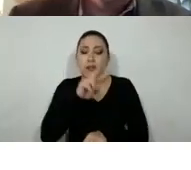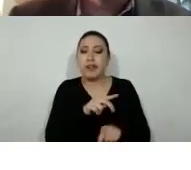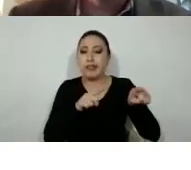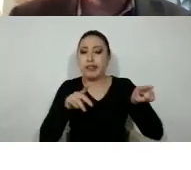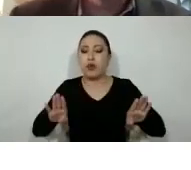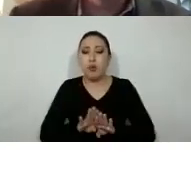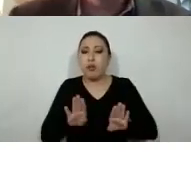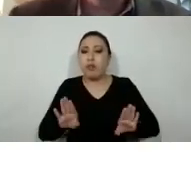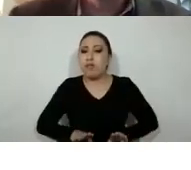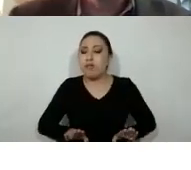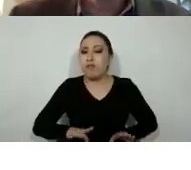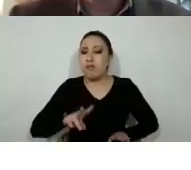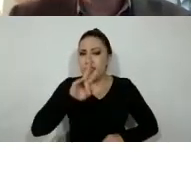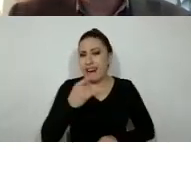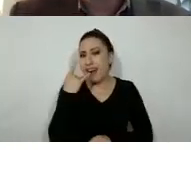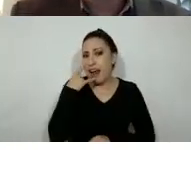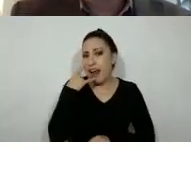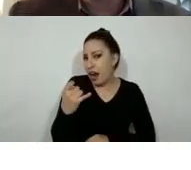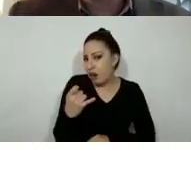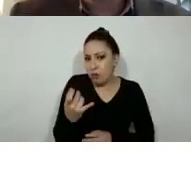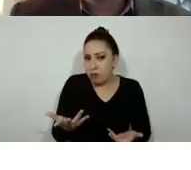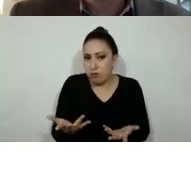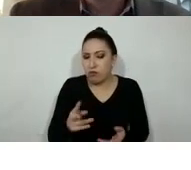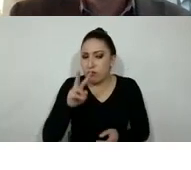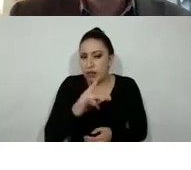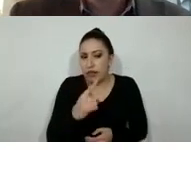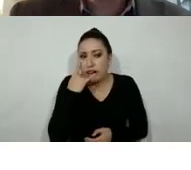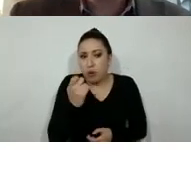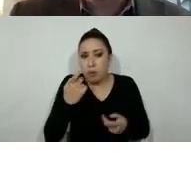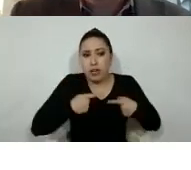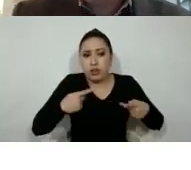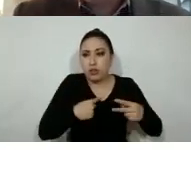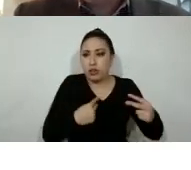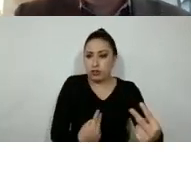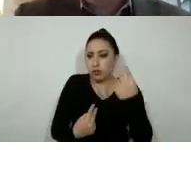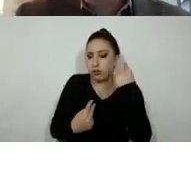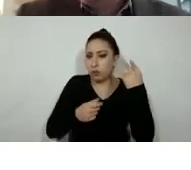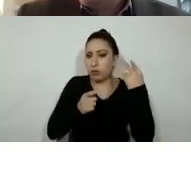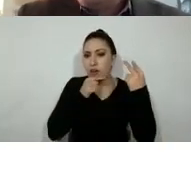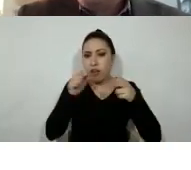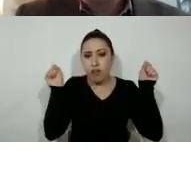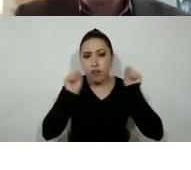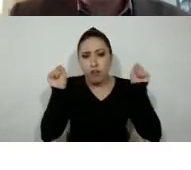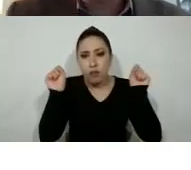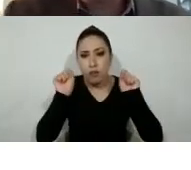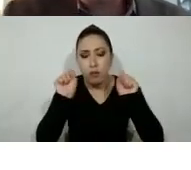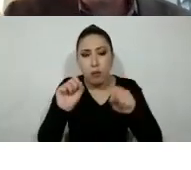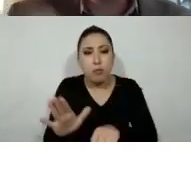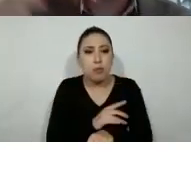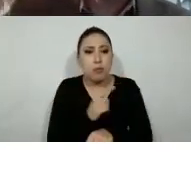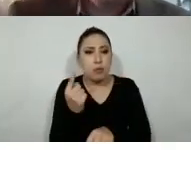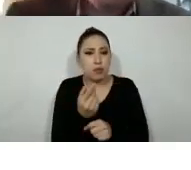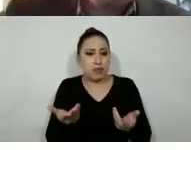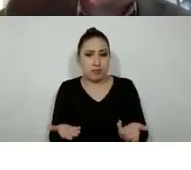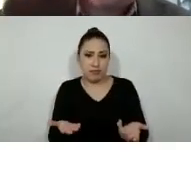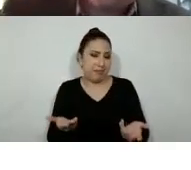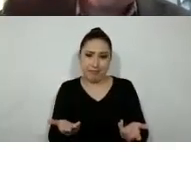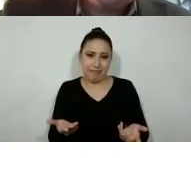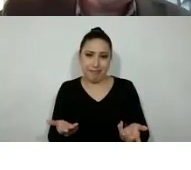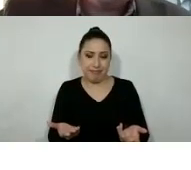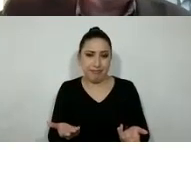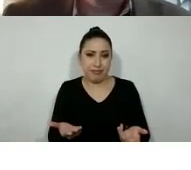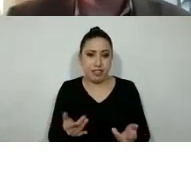no es común, que no es propia de una persona que no tiene por qué correr, digamos, pues, y la